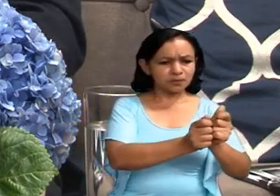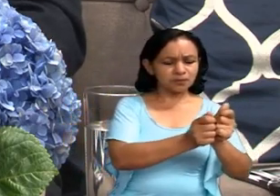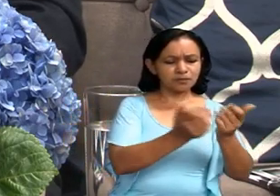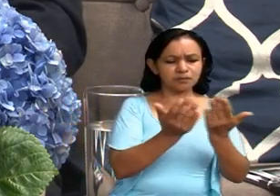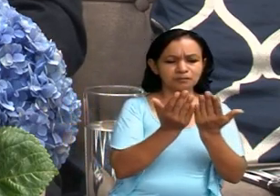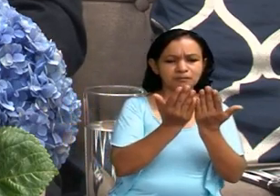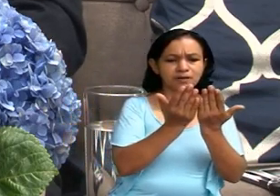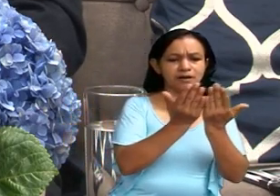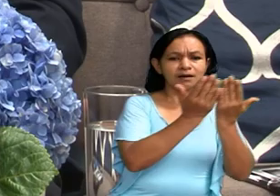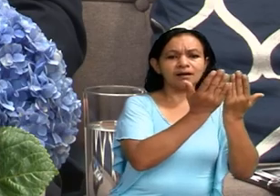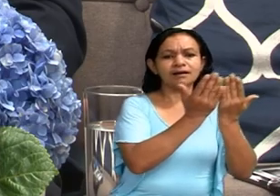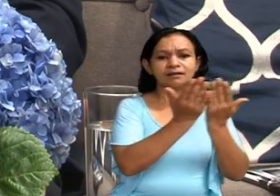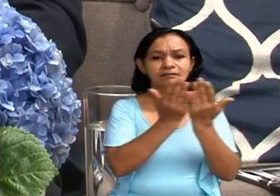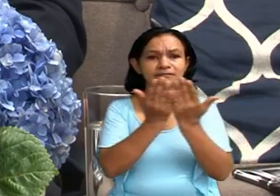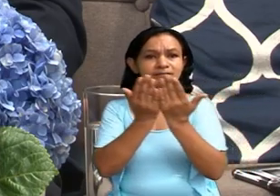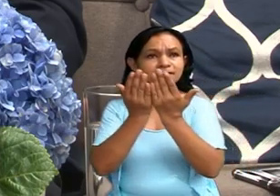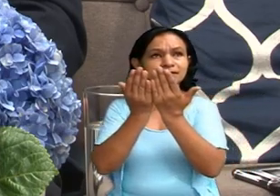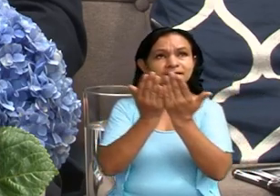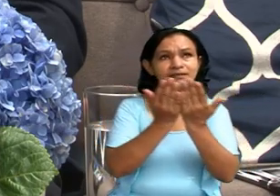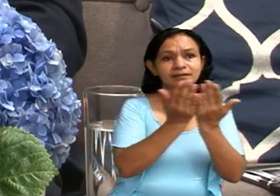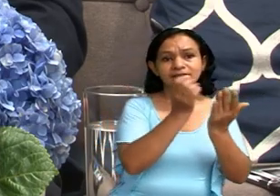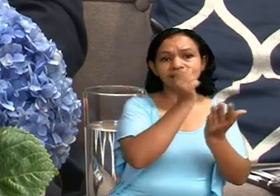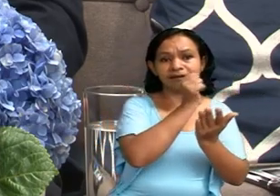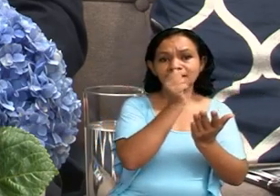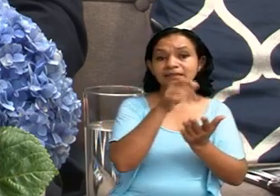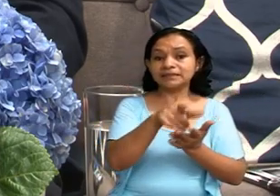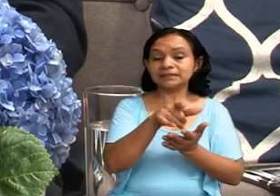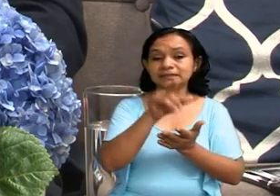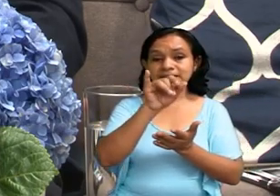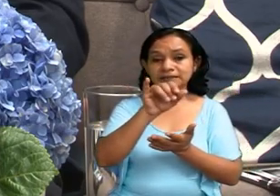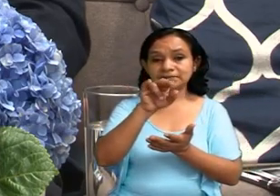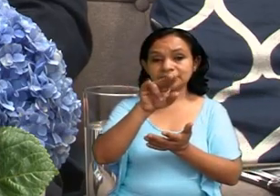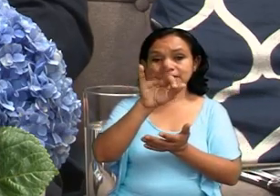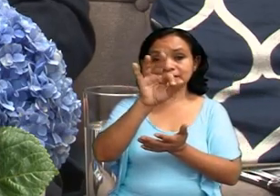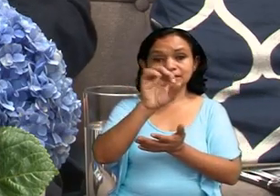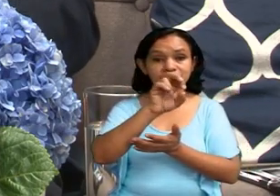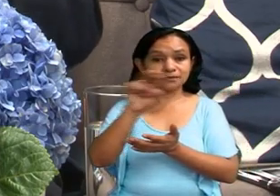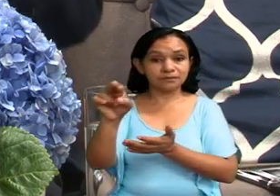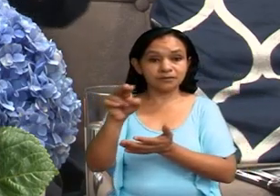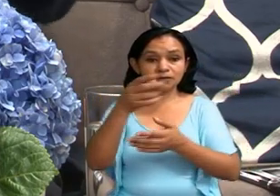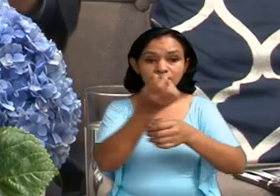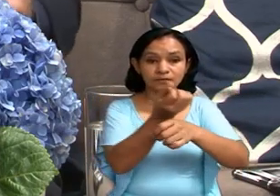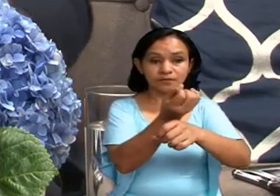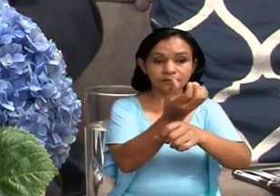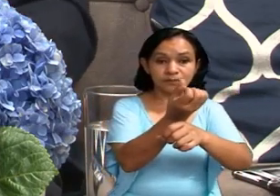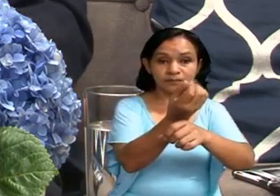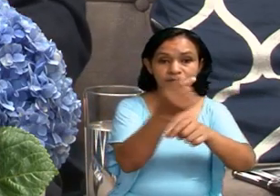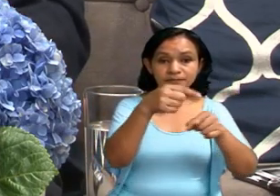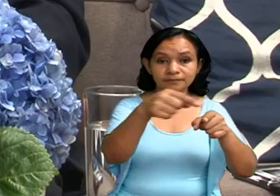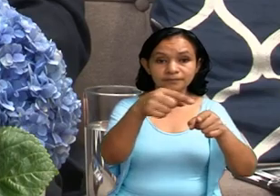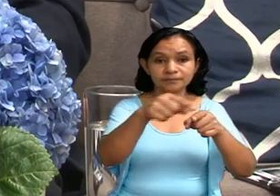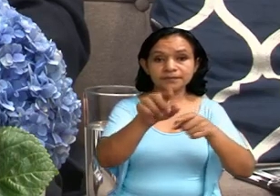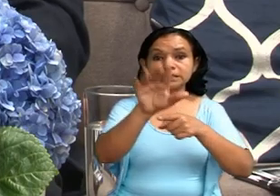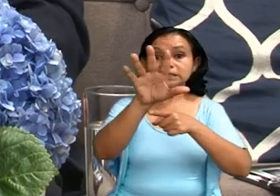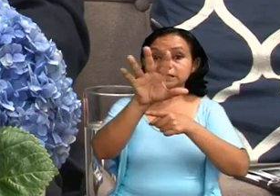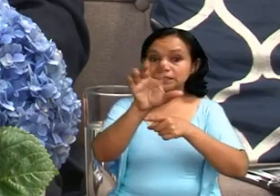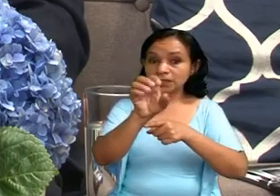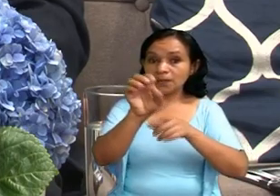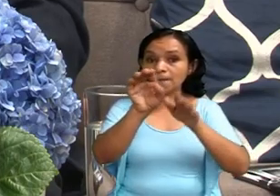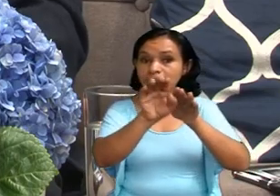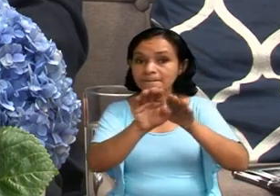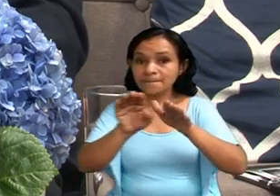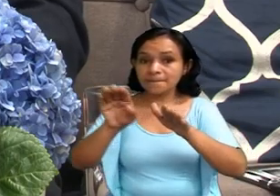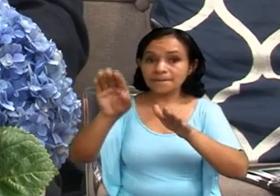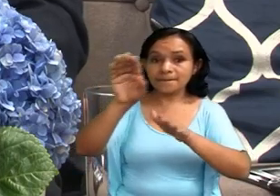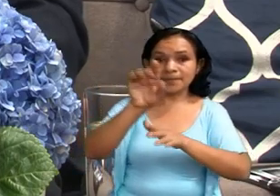municipios. Ahora mismo, de la mano de INIFON, vamos a trabajar en la ampliación no solamente de 50 coros infantiles más, sino